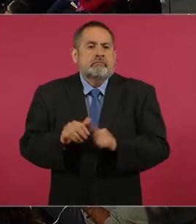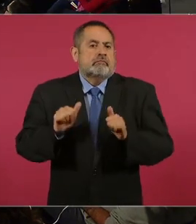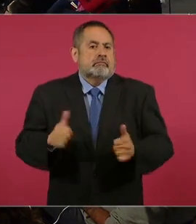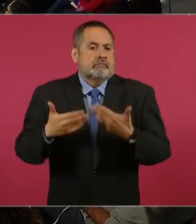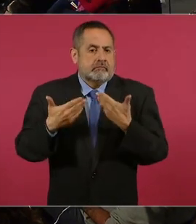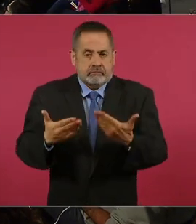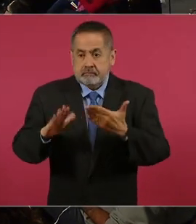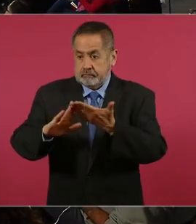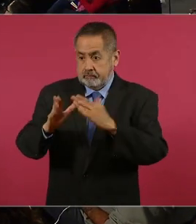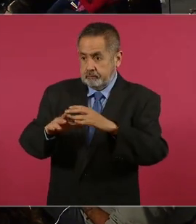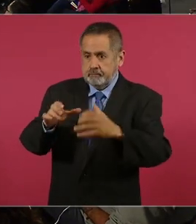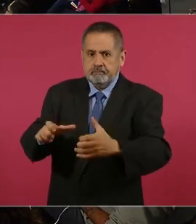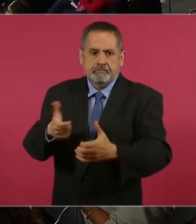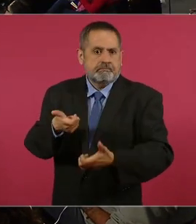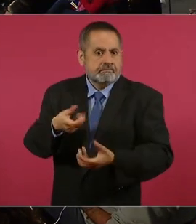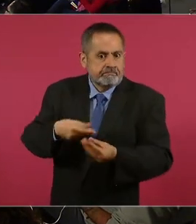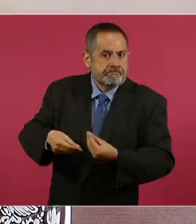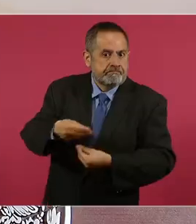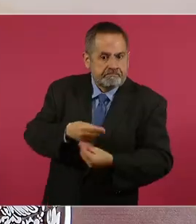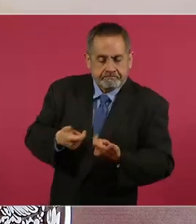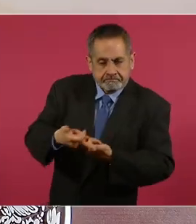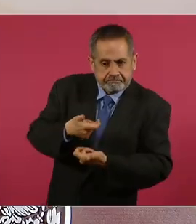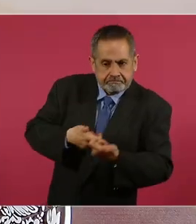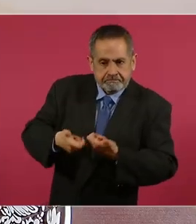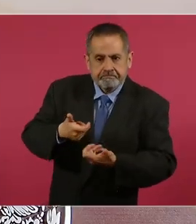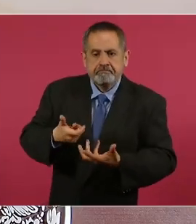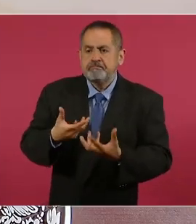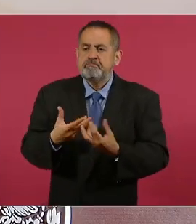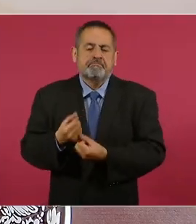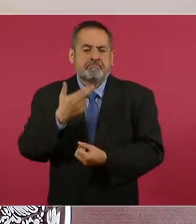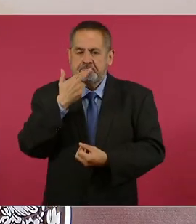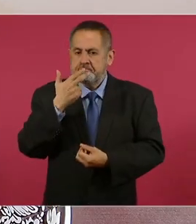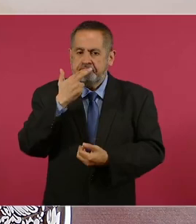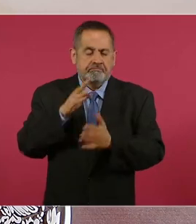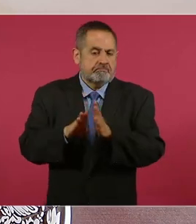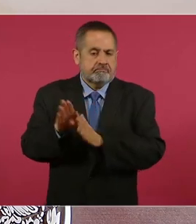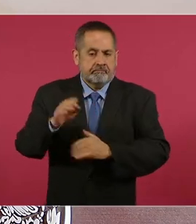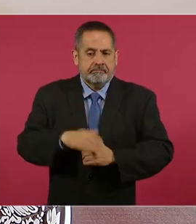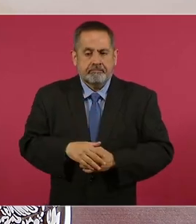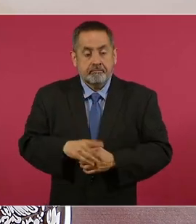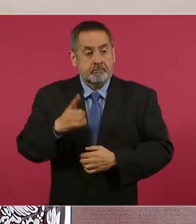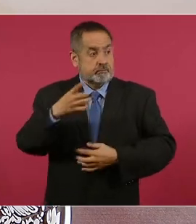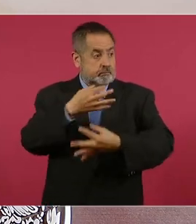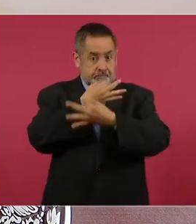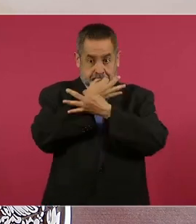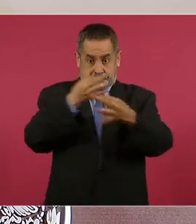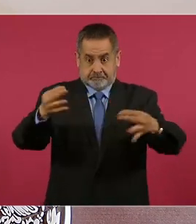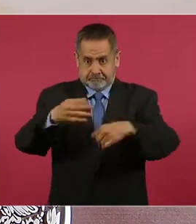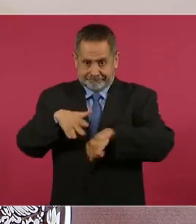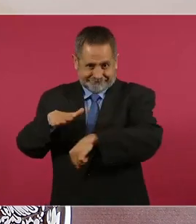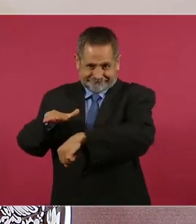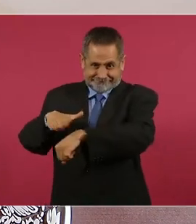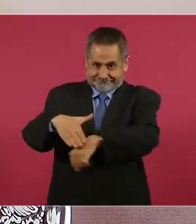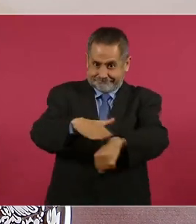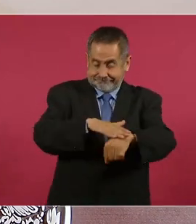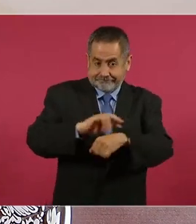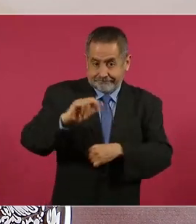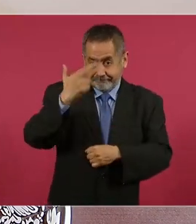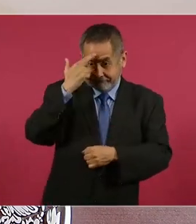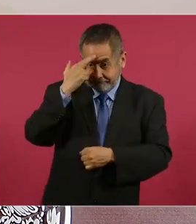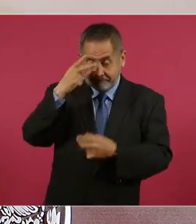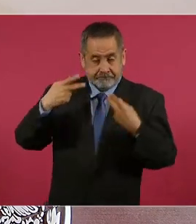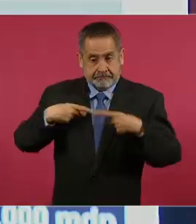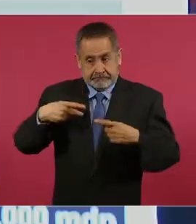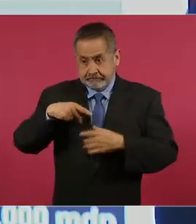así como en la economía local y regional. Quiero hacer un anuncio, por favor, recordar a todas las personas